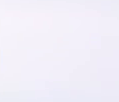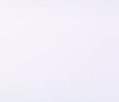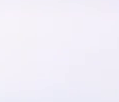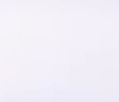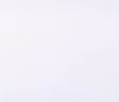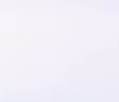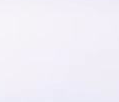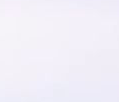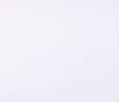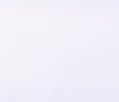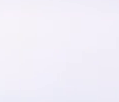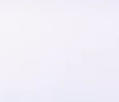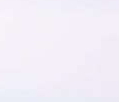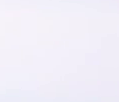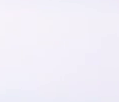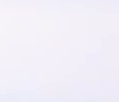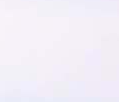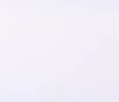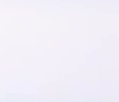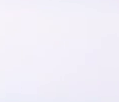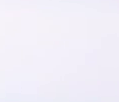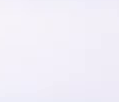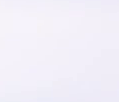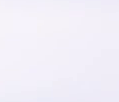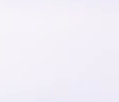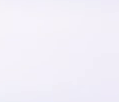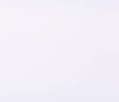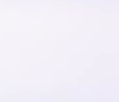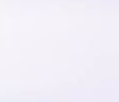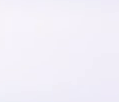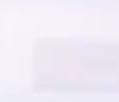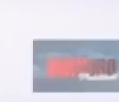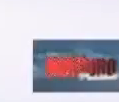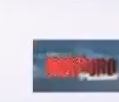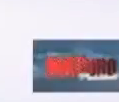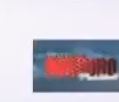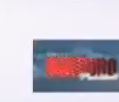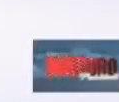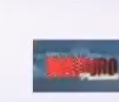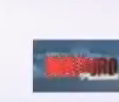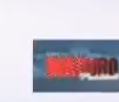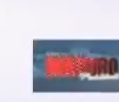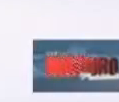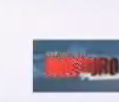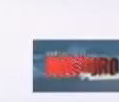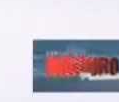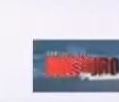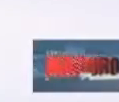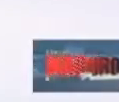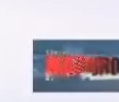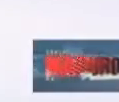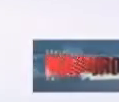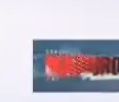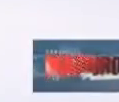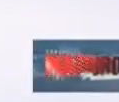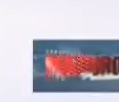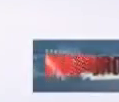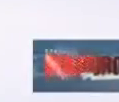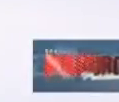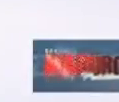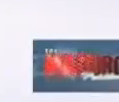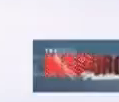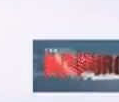y lograr cabalgar un siglo XXI nuevo, nuevo, con una economía que produce sus propias